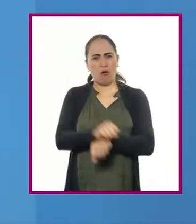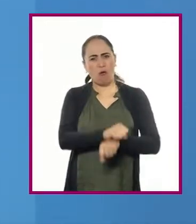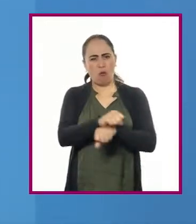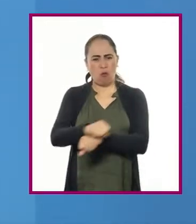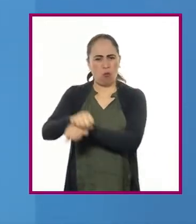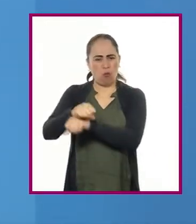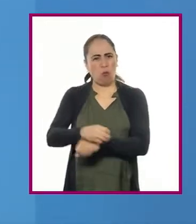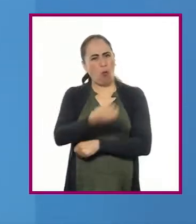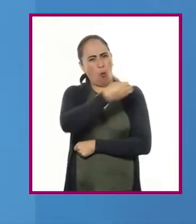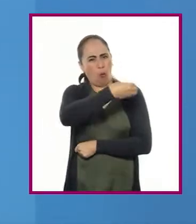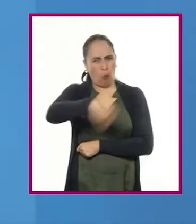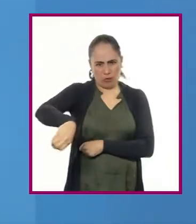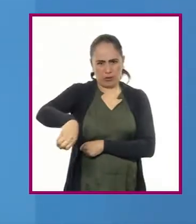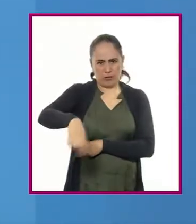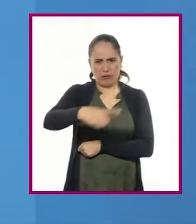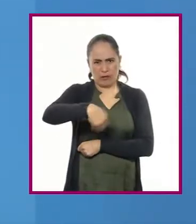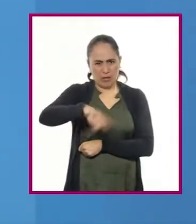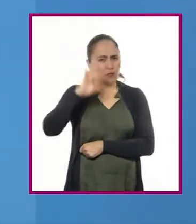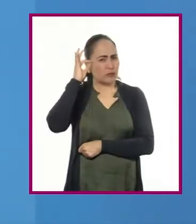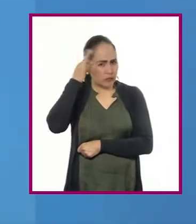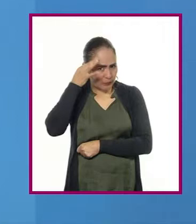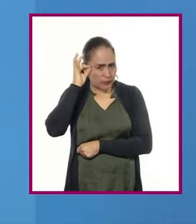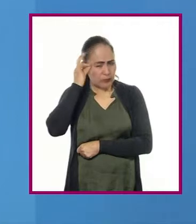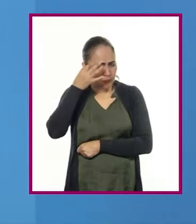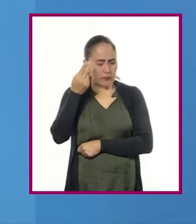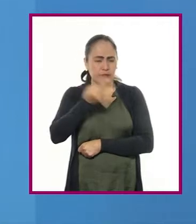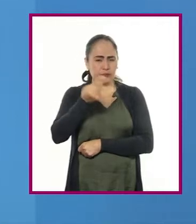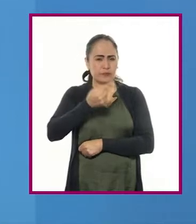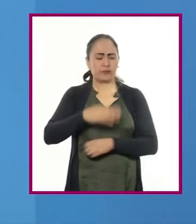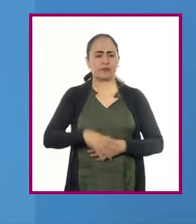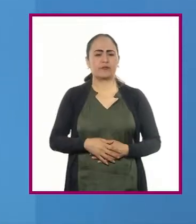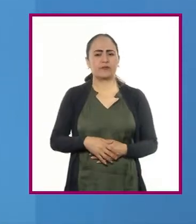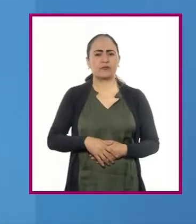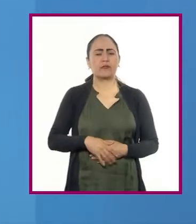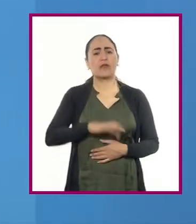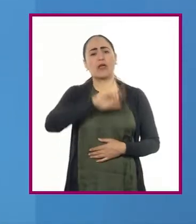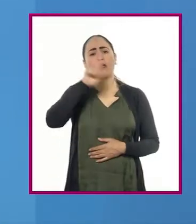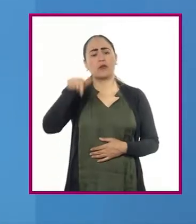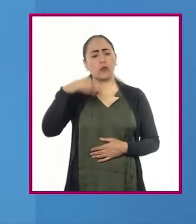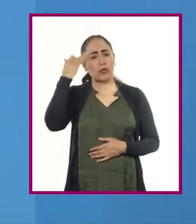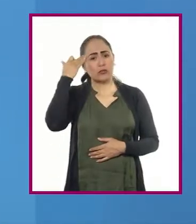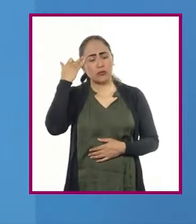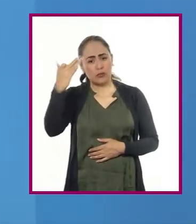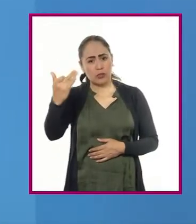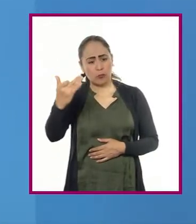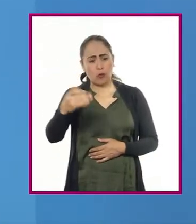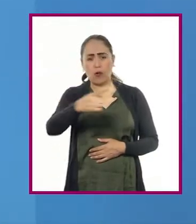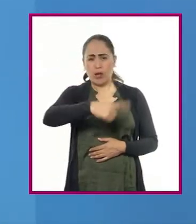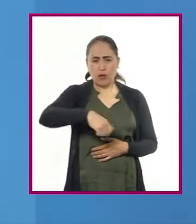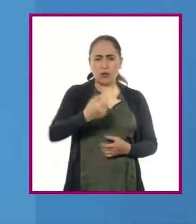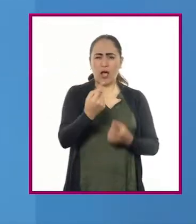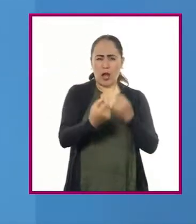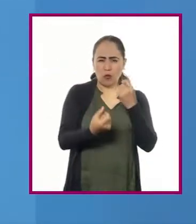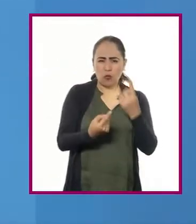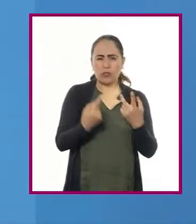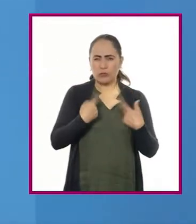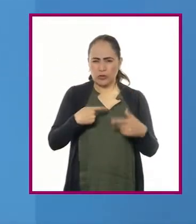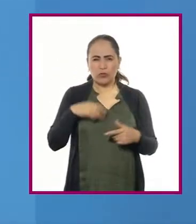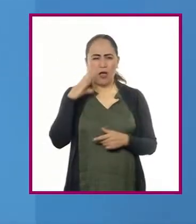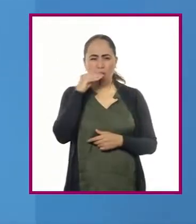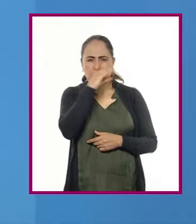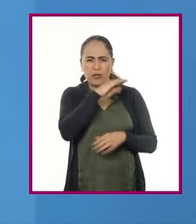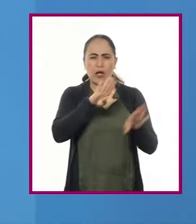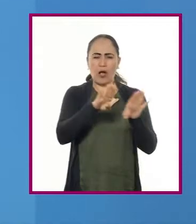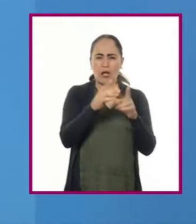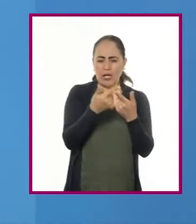ser empleados como esclavos. Después de un tiempo, algunos pocos lograron alcanzar la libertad, ya fuera